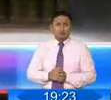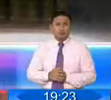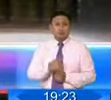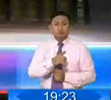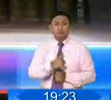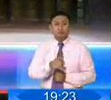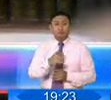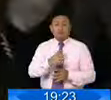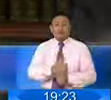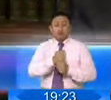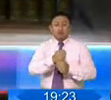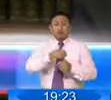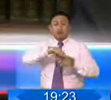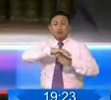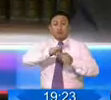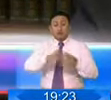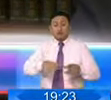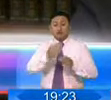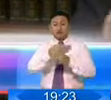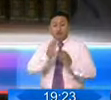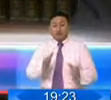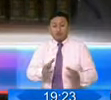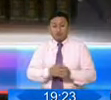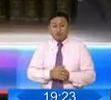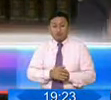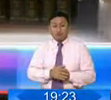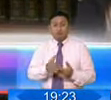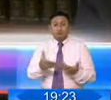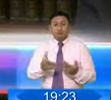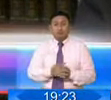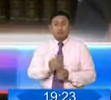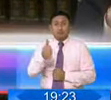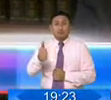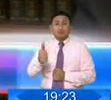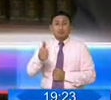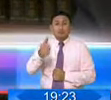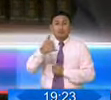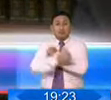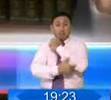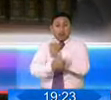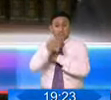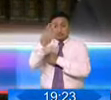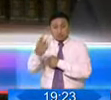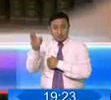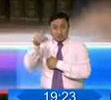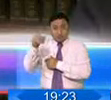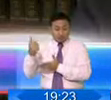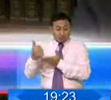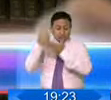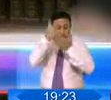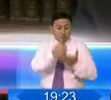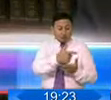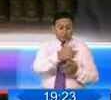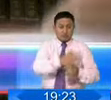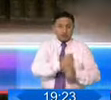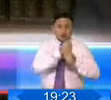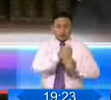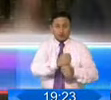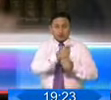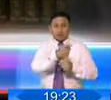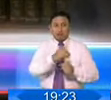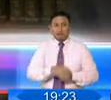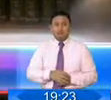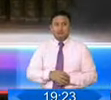Assange, al embajador y a los funcionarios, las da el Reino Unido. Inglaterra da en Londres